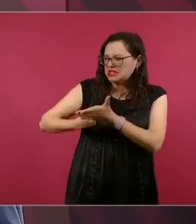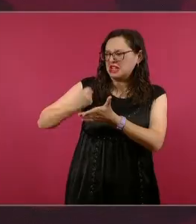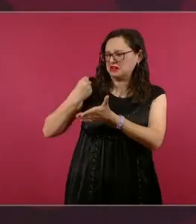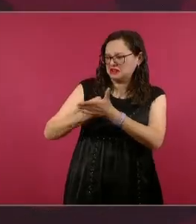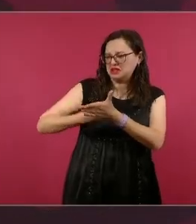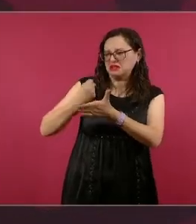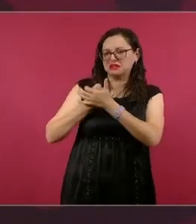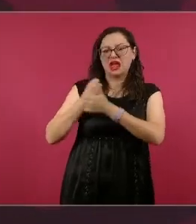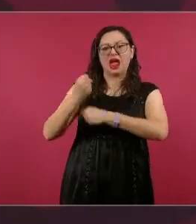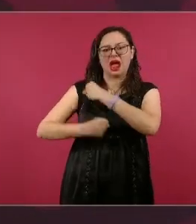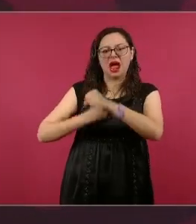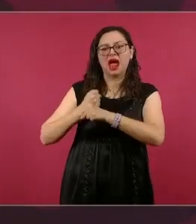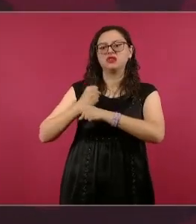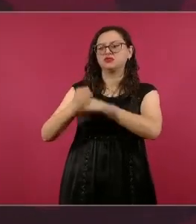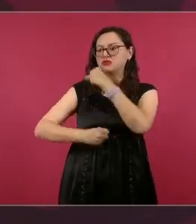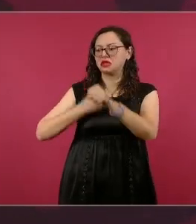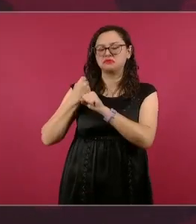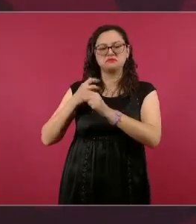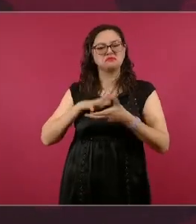porque